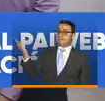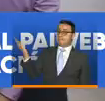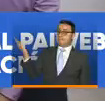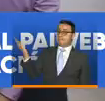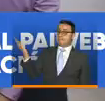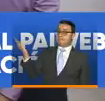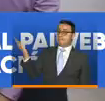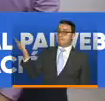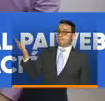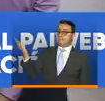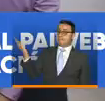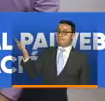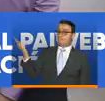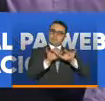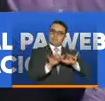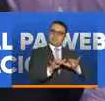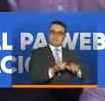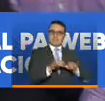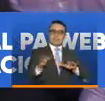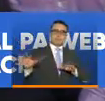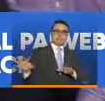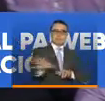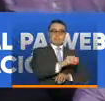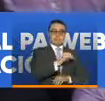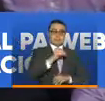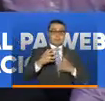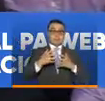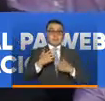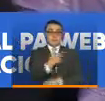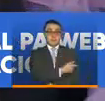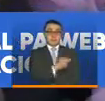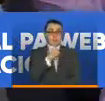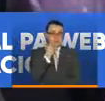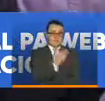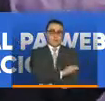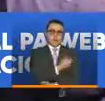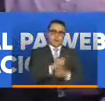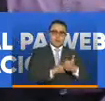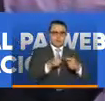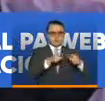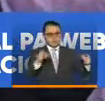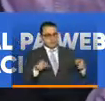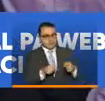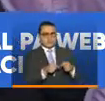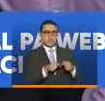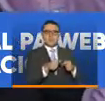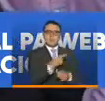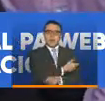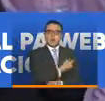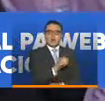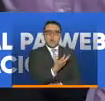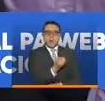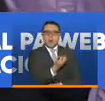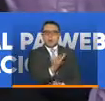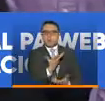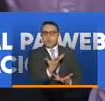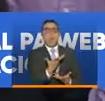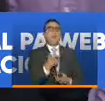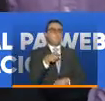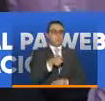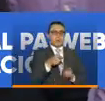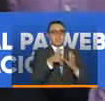toda la parte de vacunación. Tomamos la vacuna, el lote y toda la parte de la vacunación. En la parte de abajo debo colocar la fecha